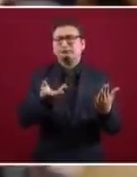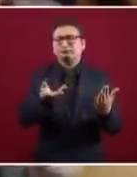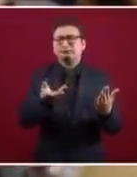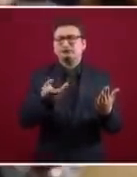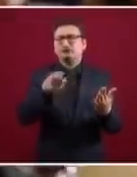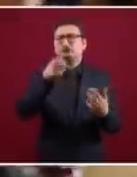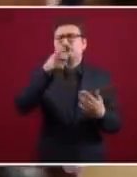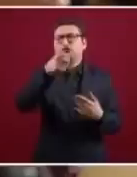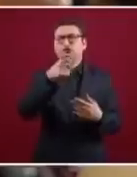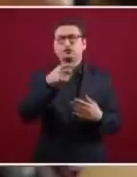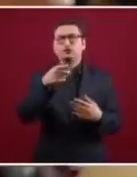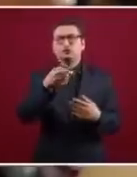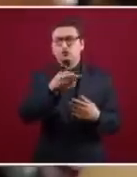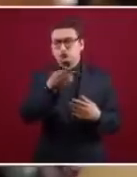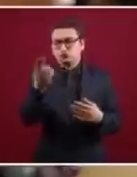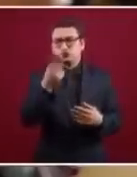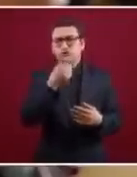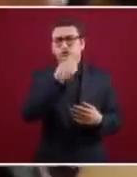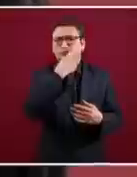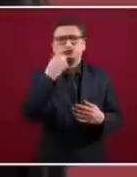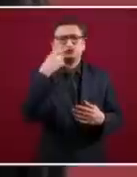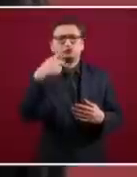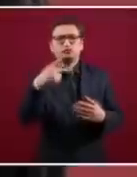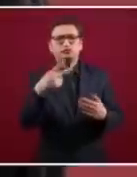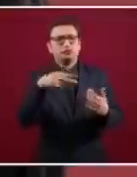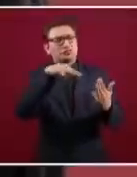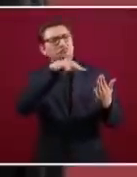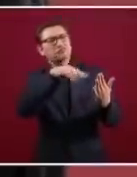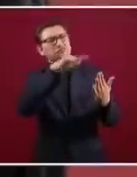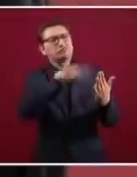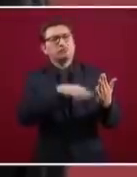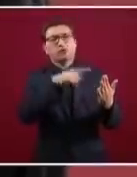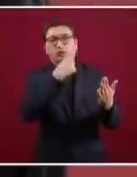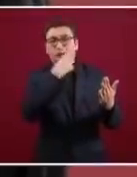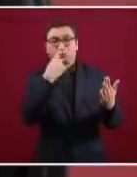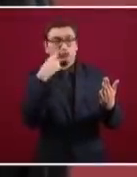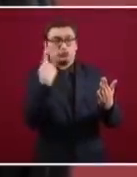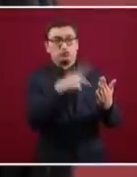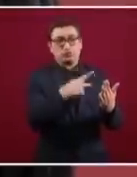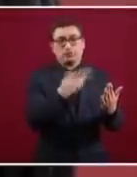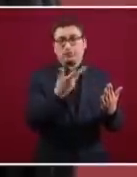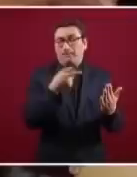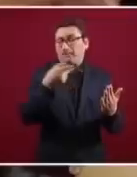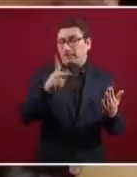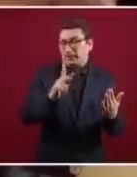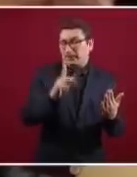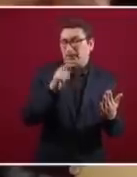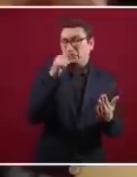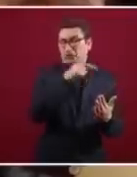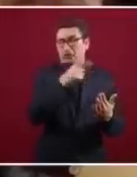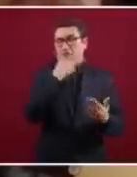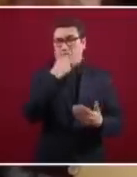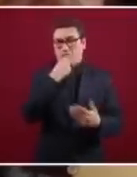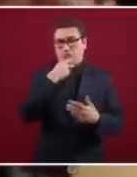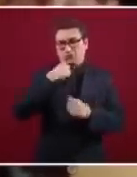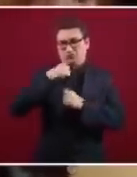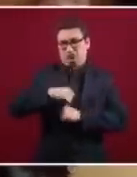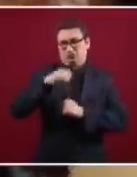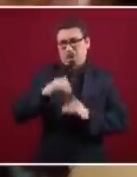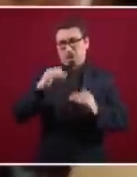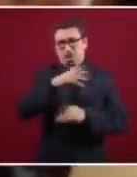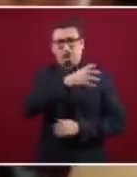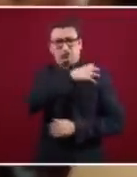punto lo ve usted más allá de un comentario cualquiera es un general quien lo hizo precisamente